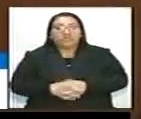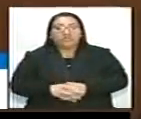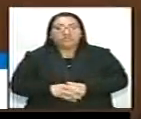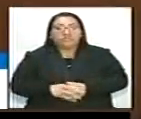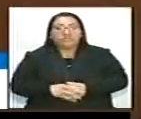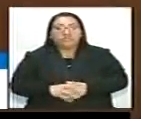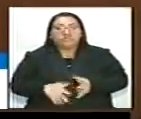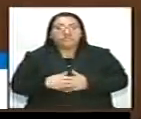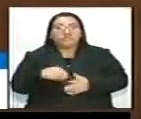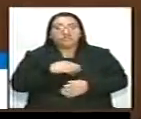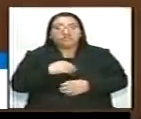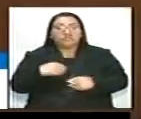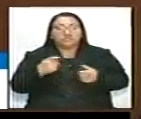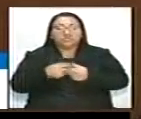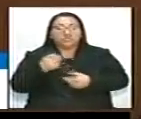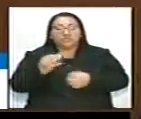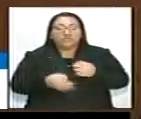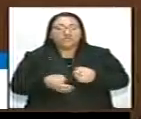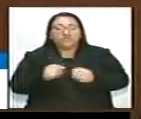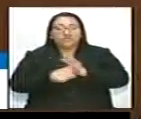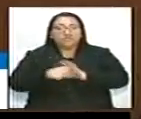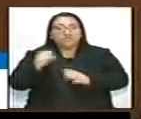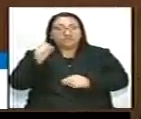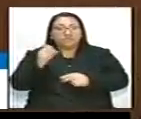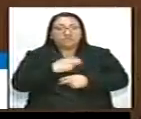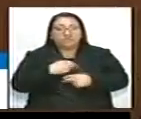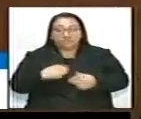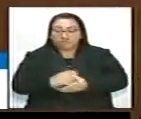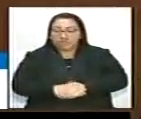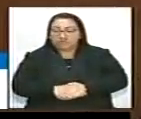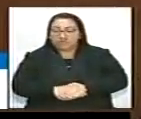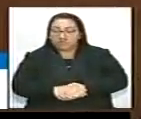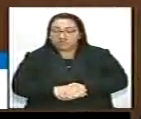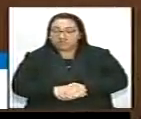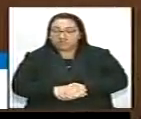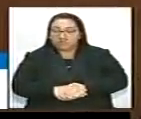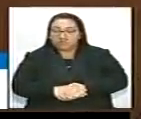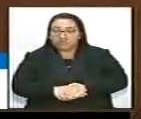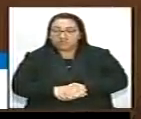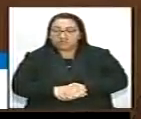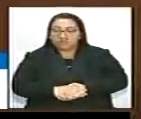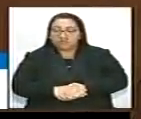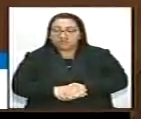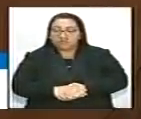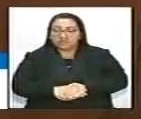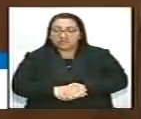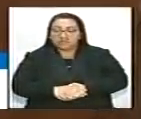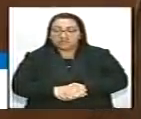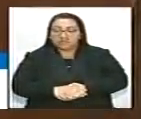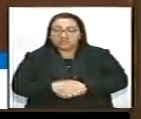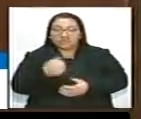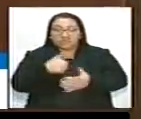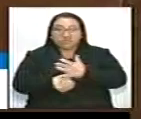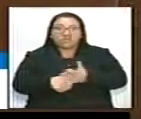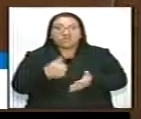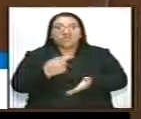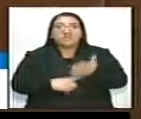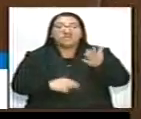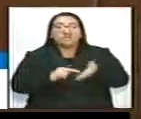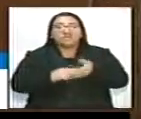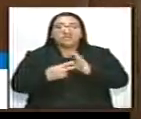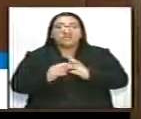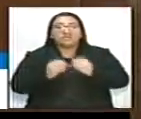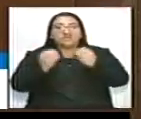los integrantes de la Comisión de Justicia y Derechos Humanos, respectivamente. Asimismo, del oficio por el que se me designa